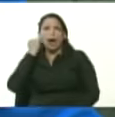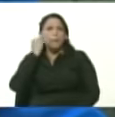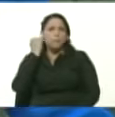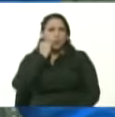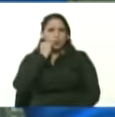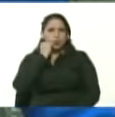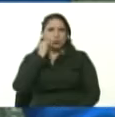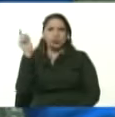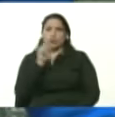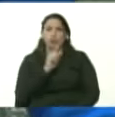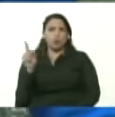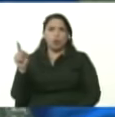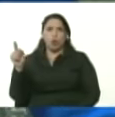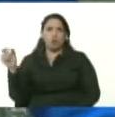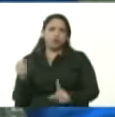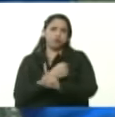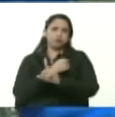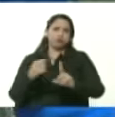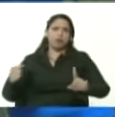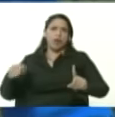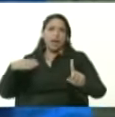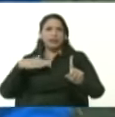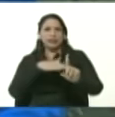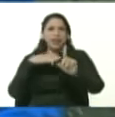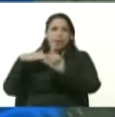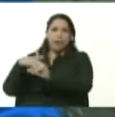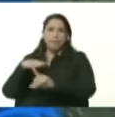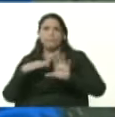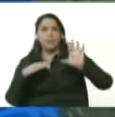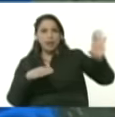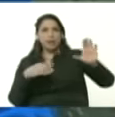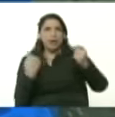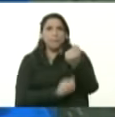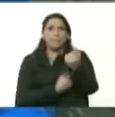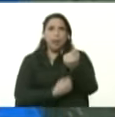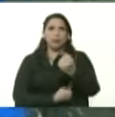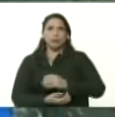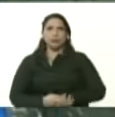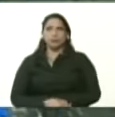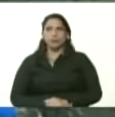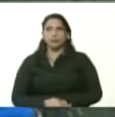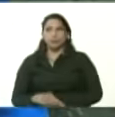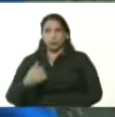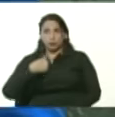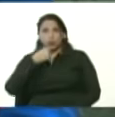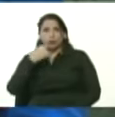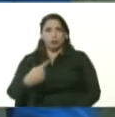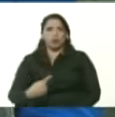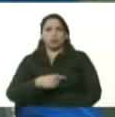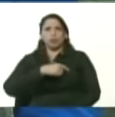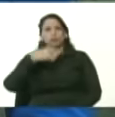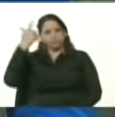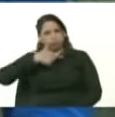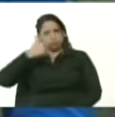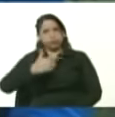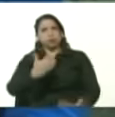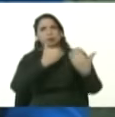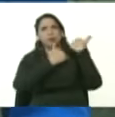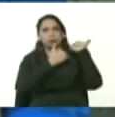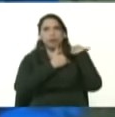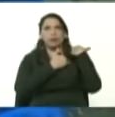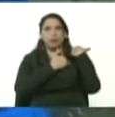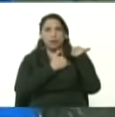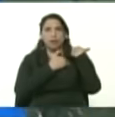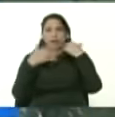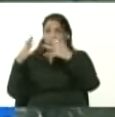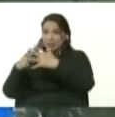ni delito alguno para atacar a un país hermano. Lo digo con absoluta responsabilidad.